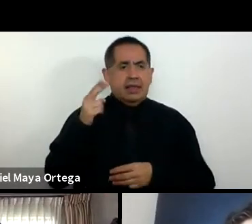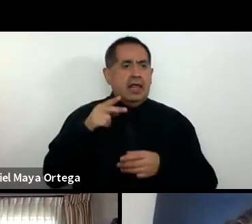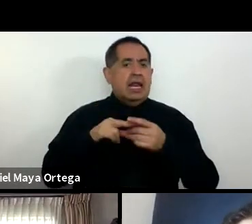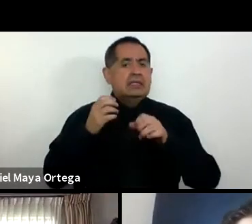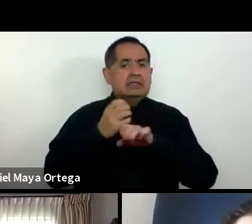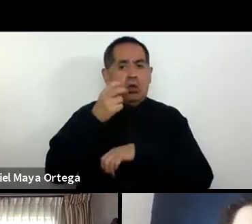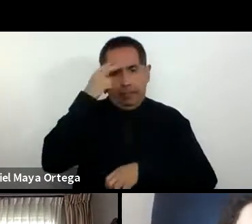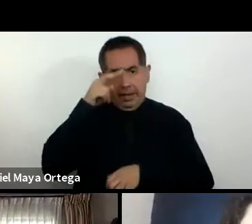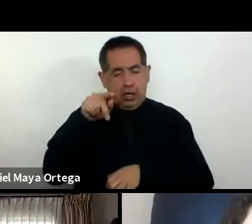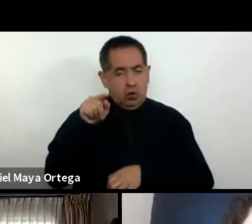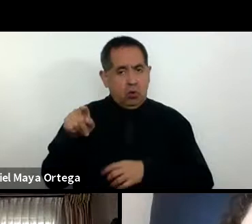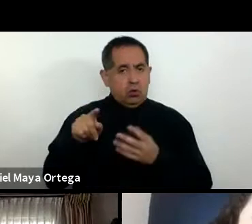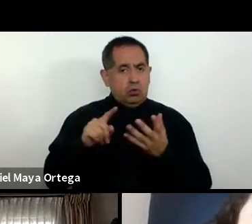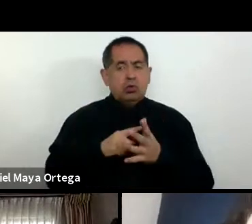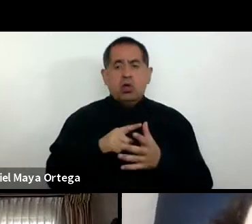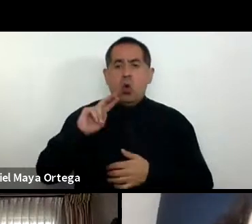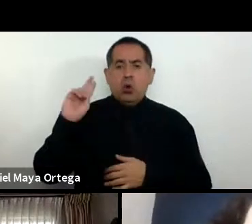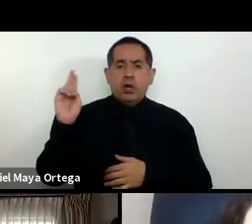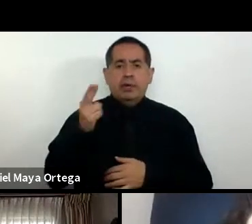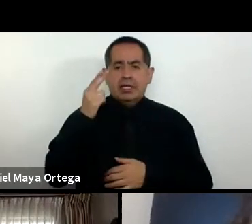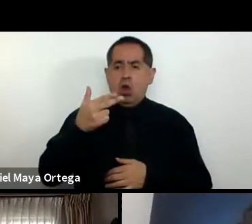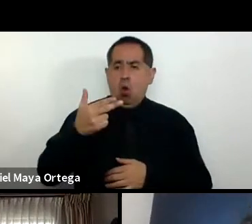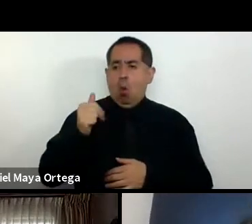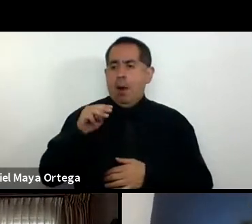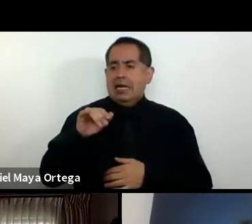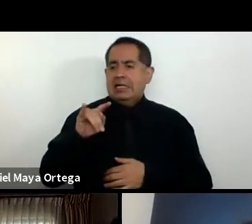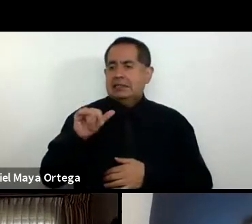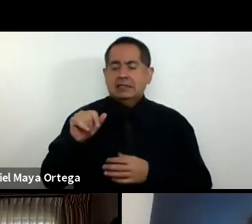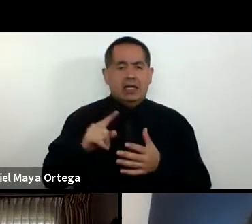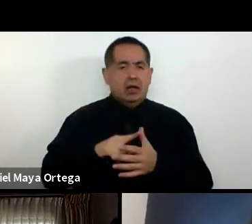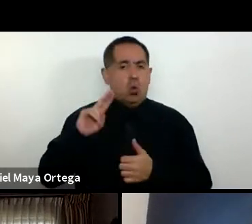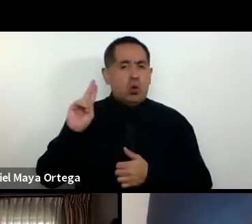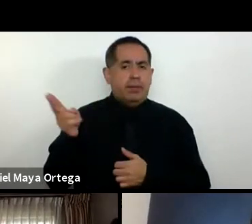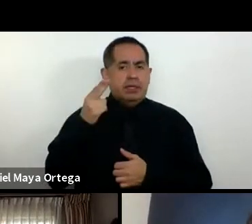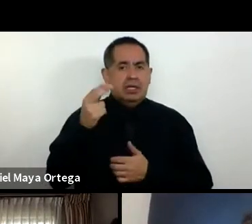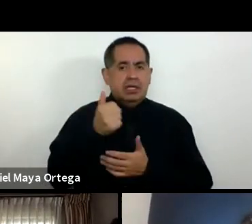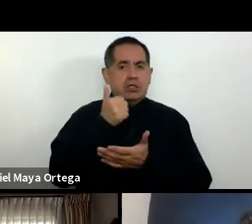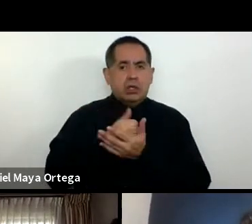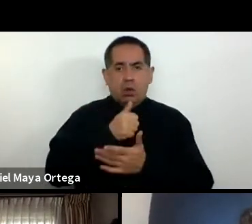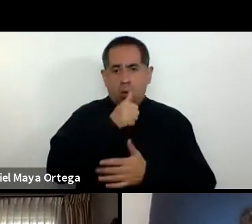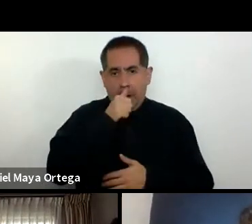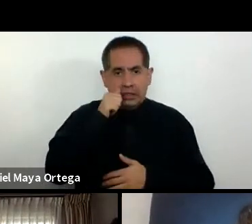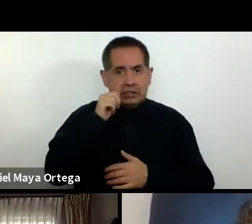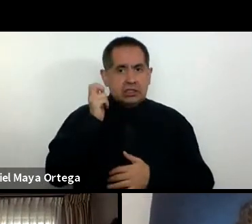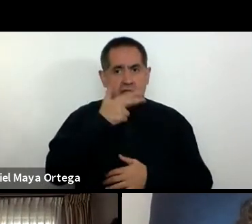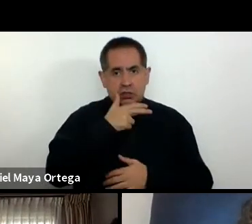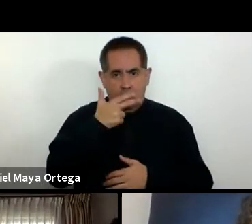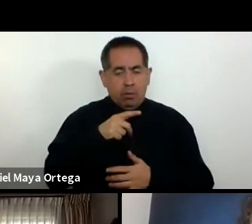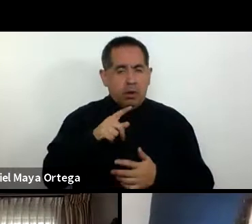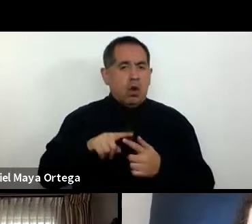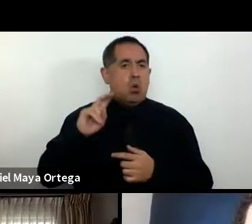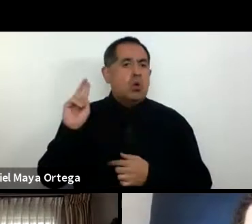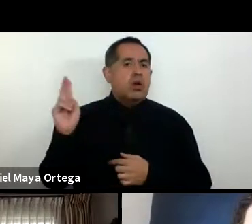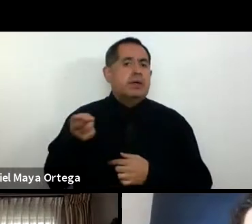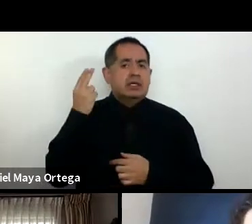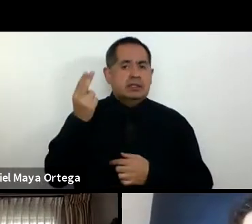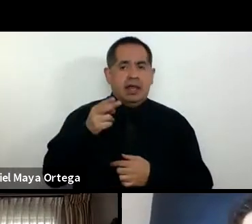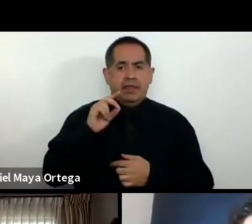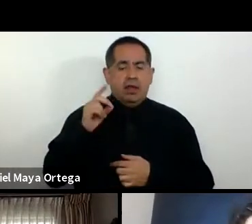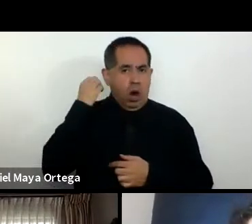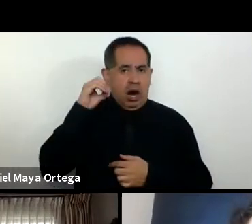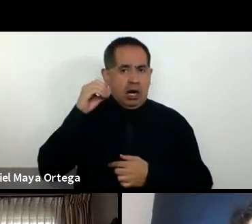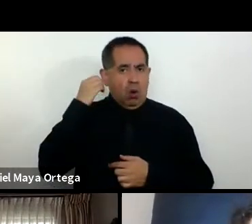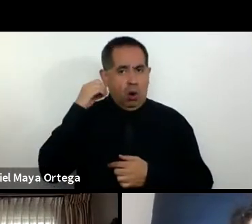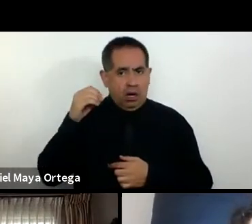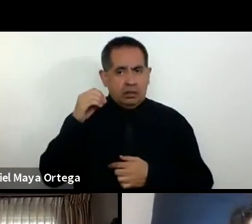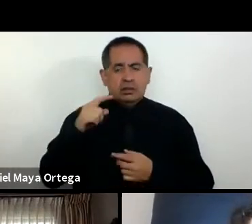de México, Universidad Humanista, Universidad Ciudad Juárez, Chihuahua, Universidad Ciudad de Oaxaca,